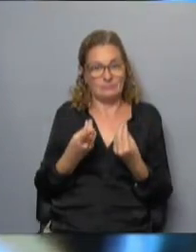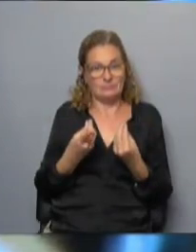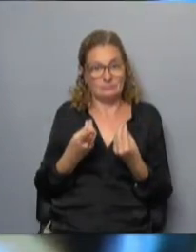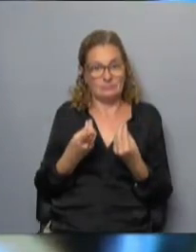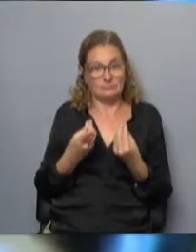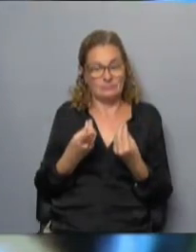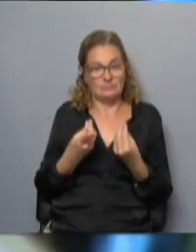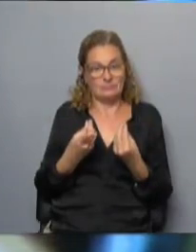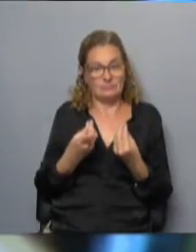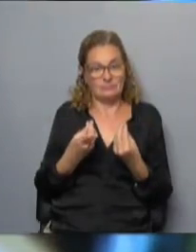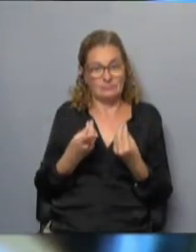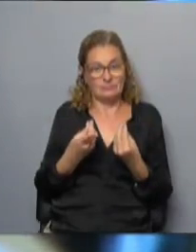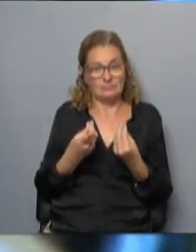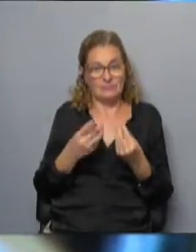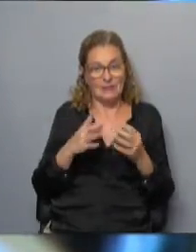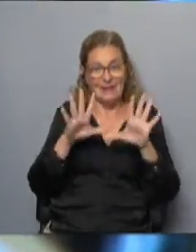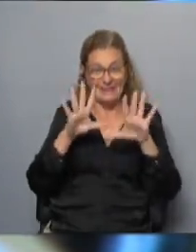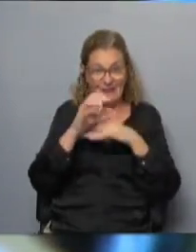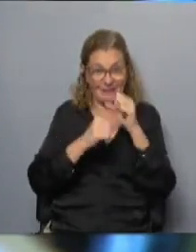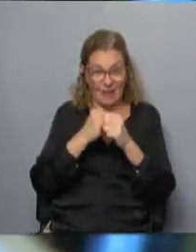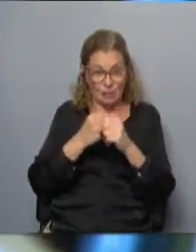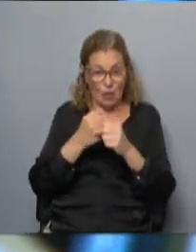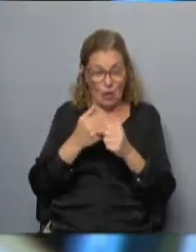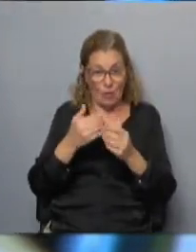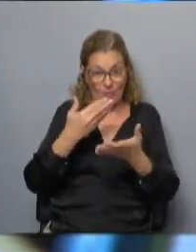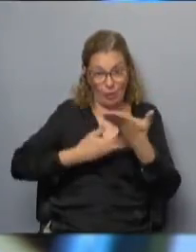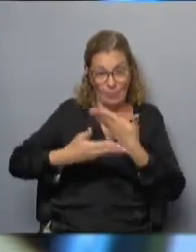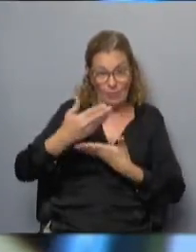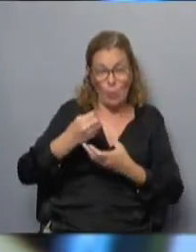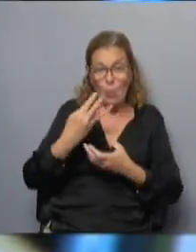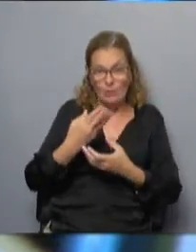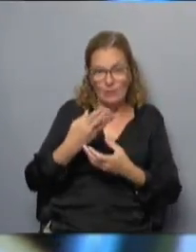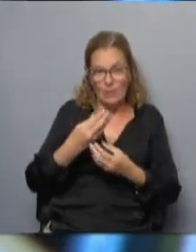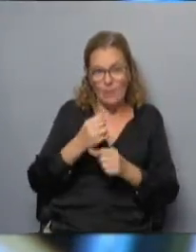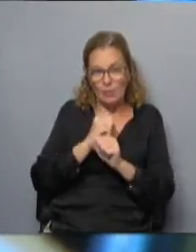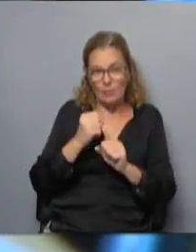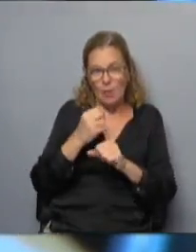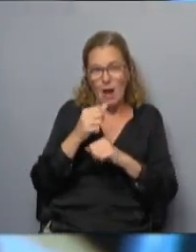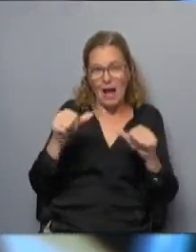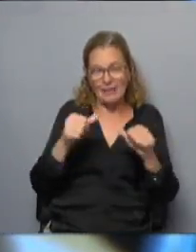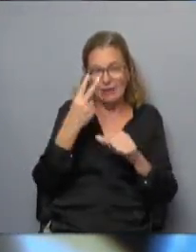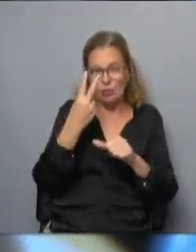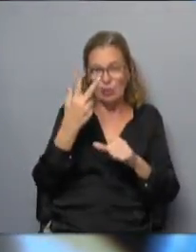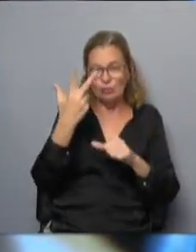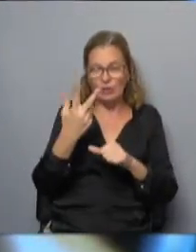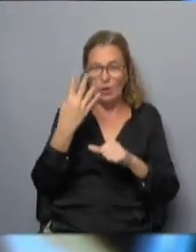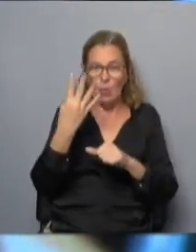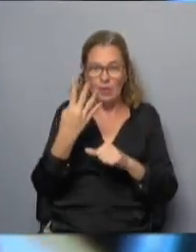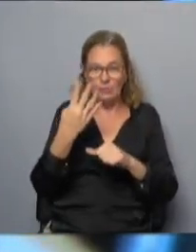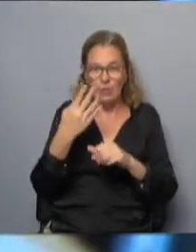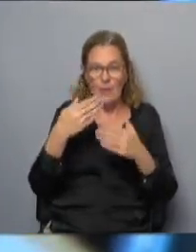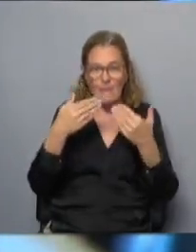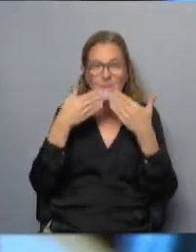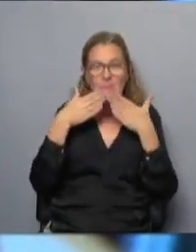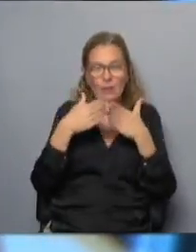yo tengo tenemos 10 años va a convivir cuántas cosas podemos hacer en dos años en tres en cuatro preguntas básicas